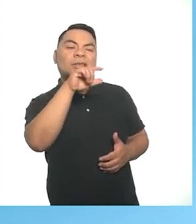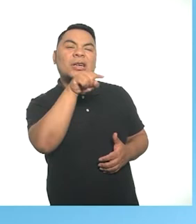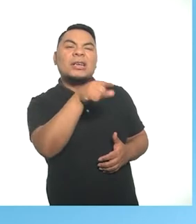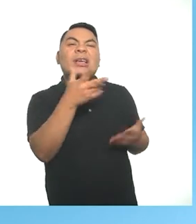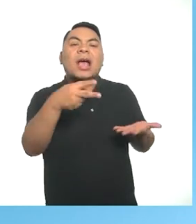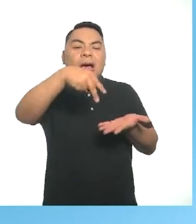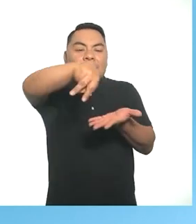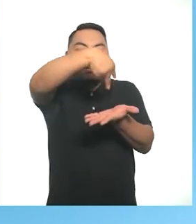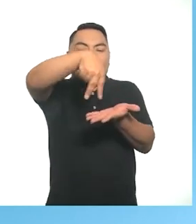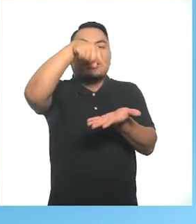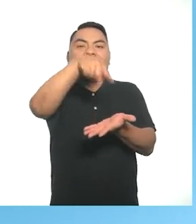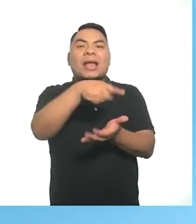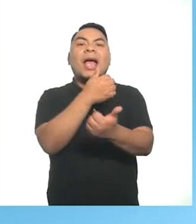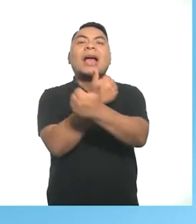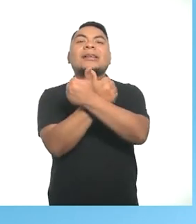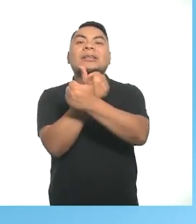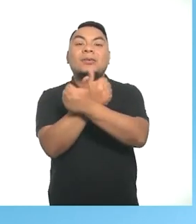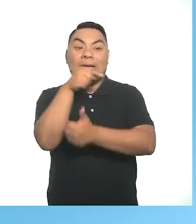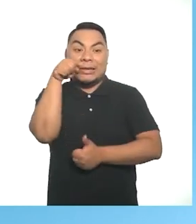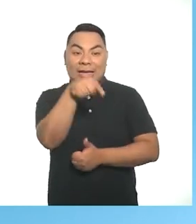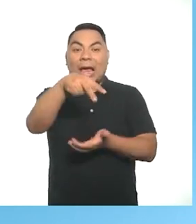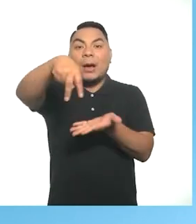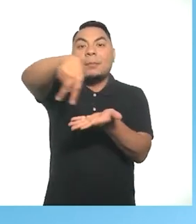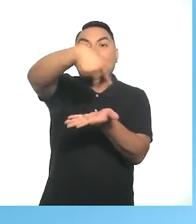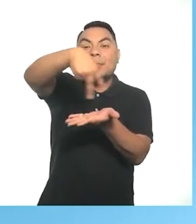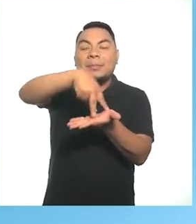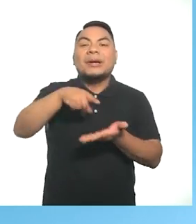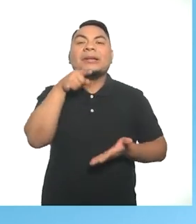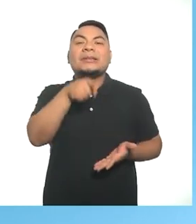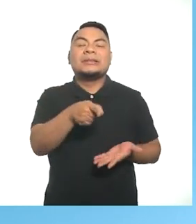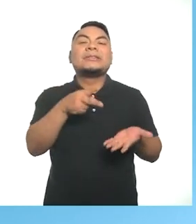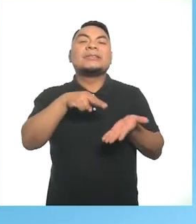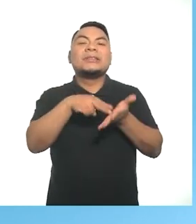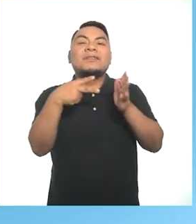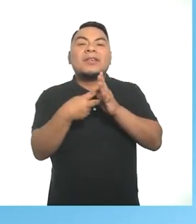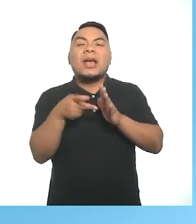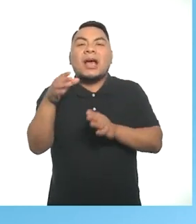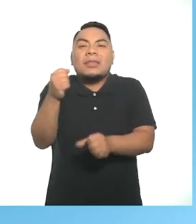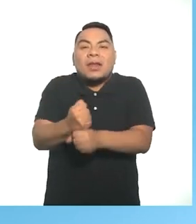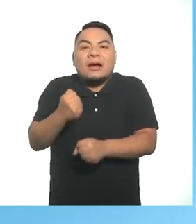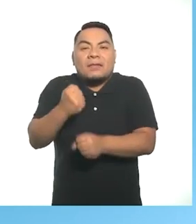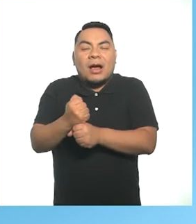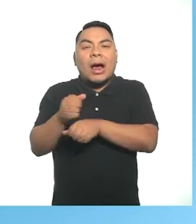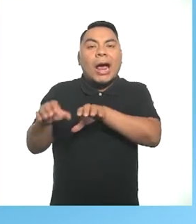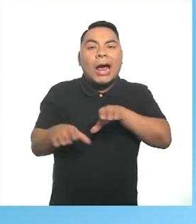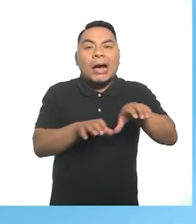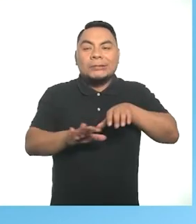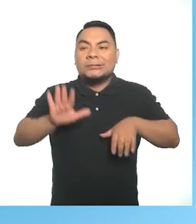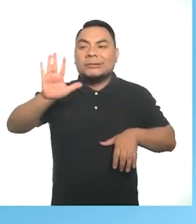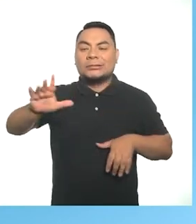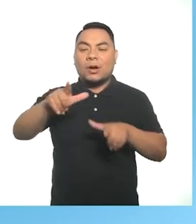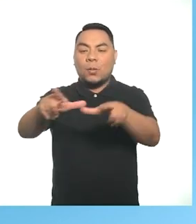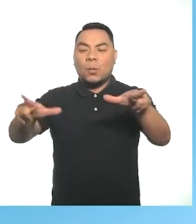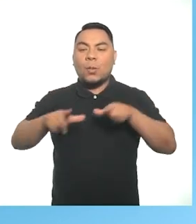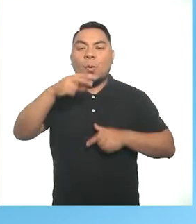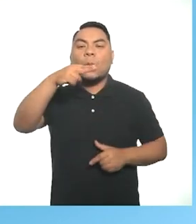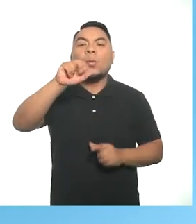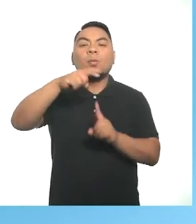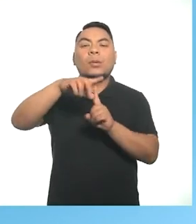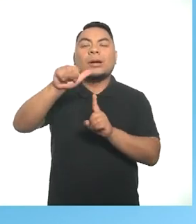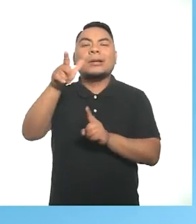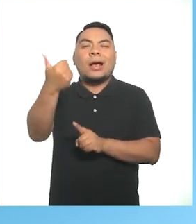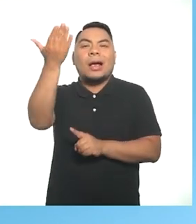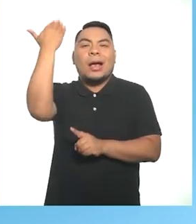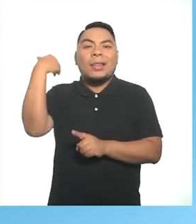danza de Ayacucho. Este baile representa el trabajo que realizan las personas de Huanta durante